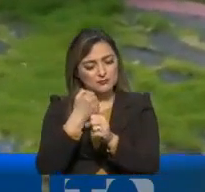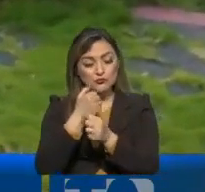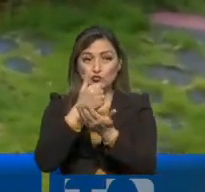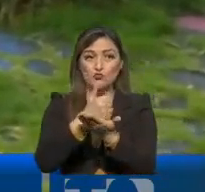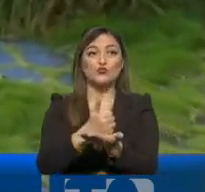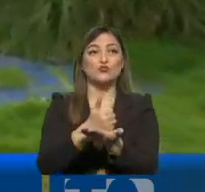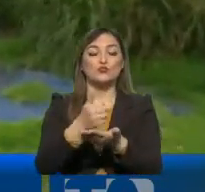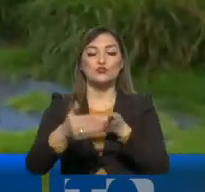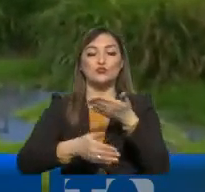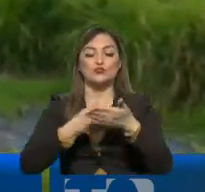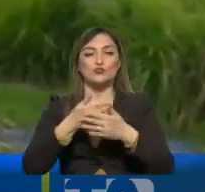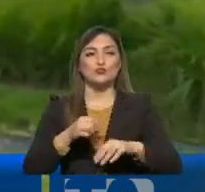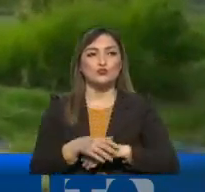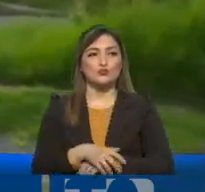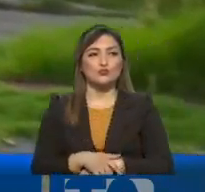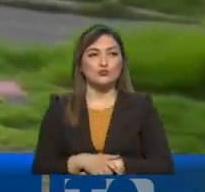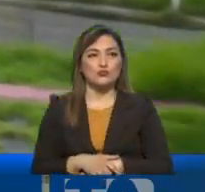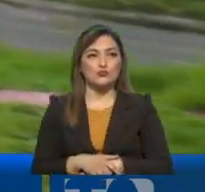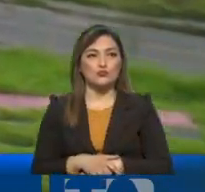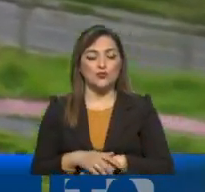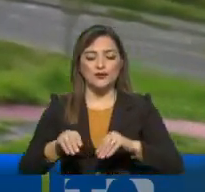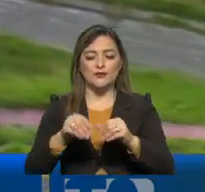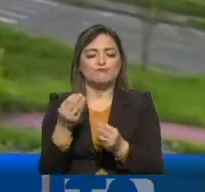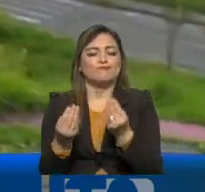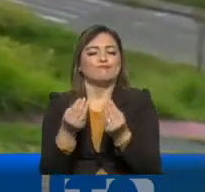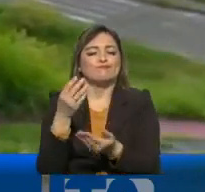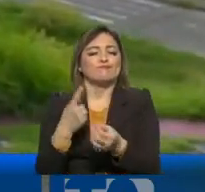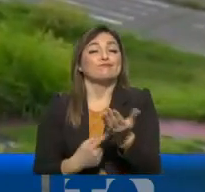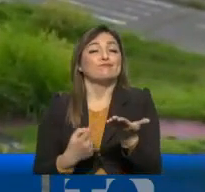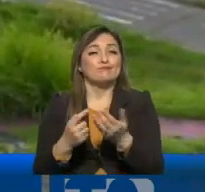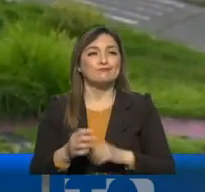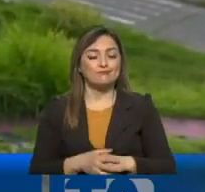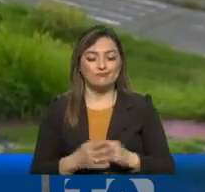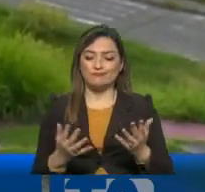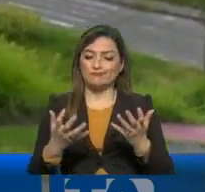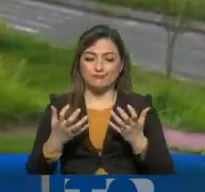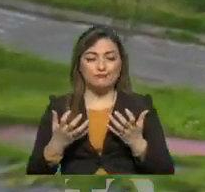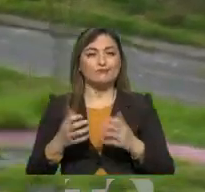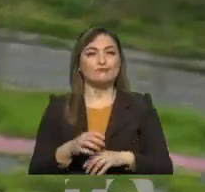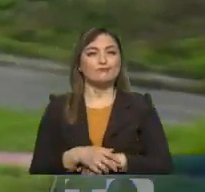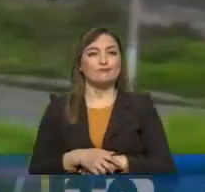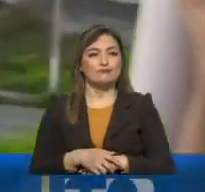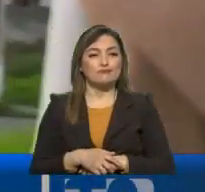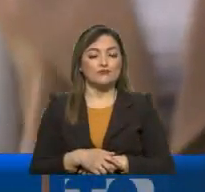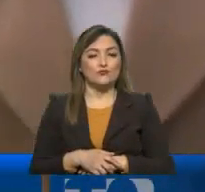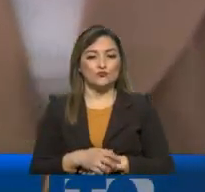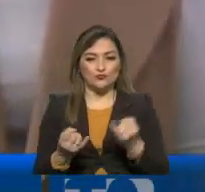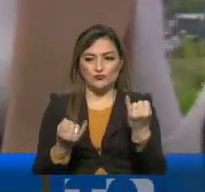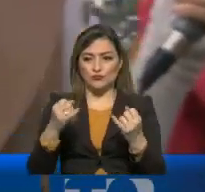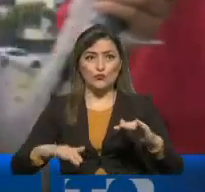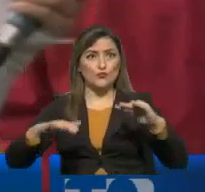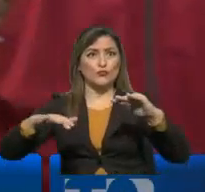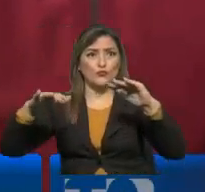beneficio de todos. ¿Qué quieren que se haga en estos terrenos? Nosotros quisiéramos que se haga el mantenimiento de toda la maleza que ustedes